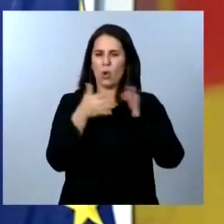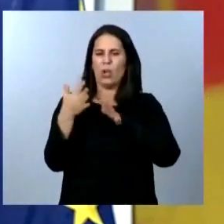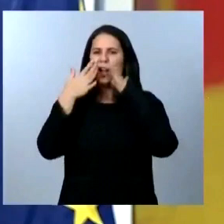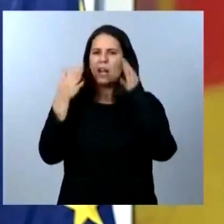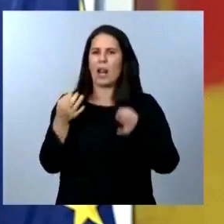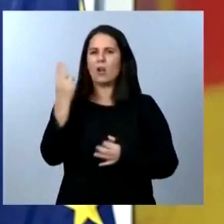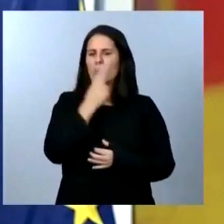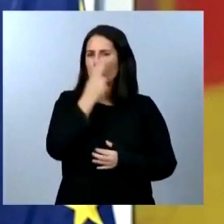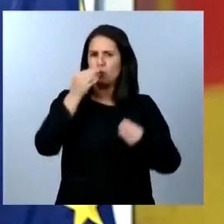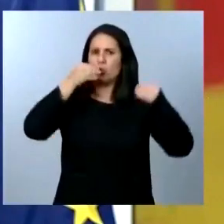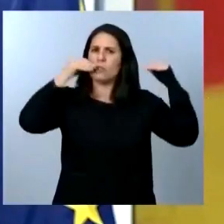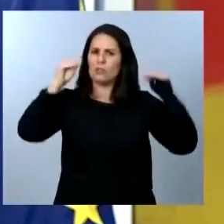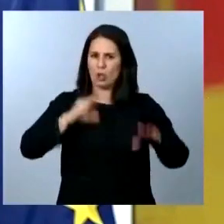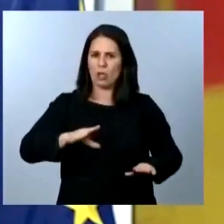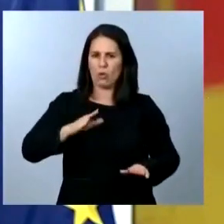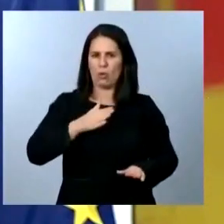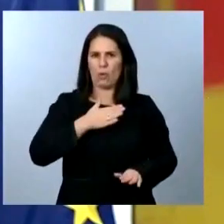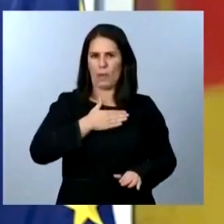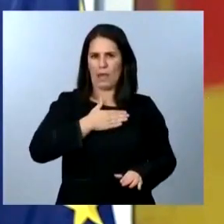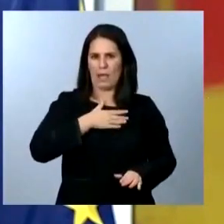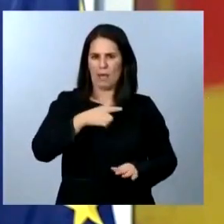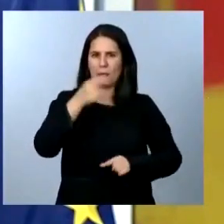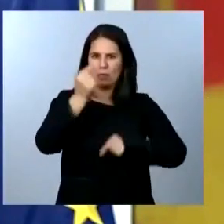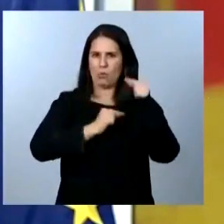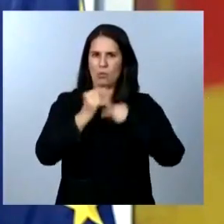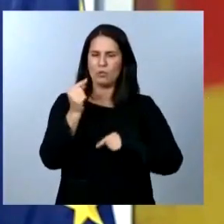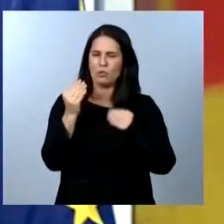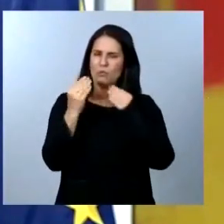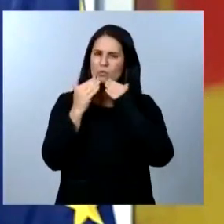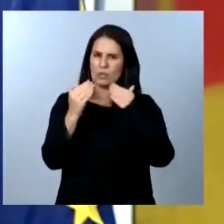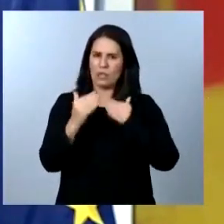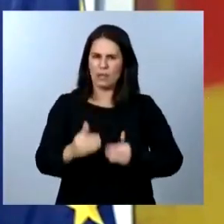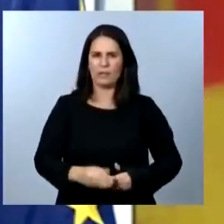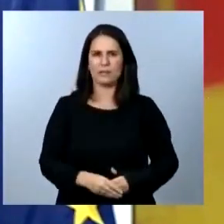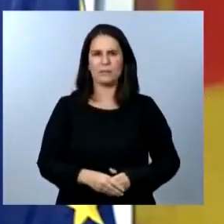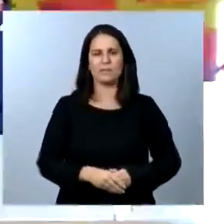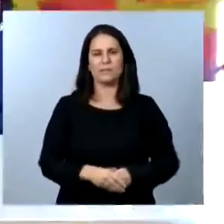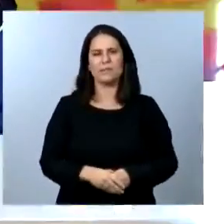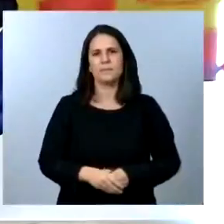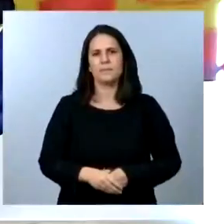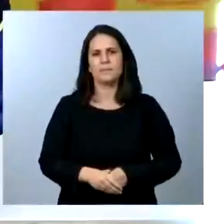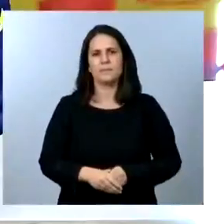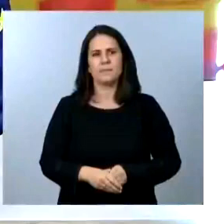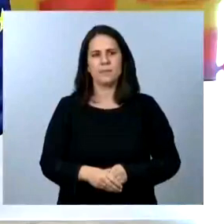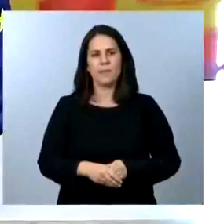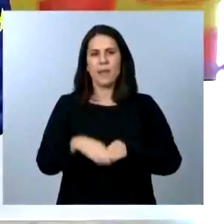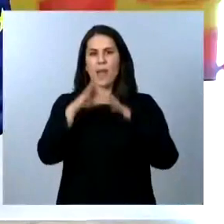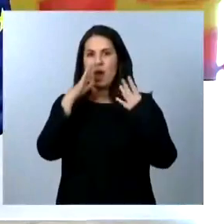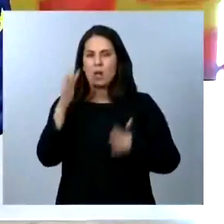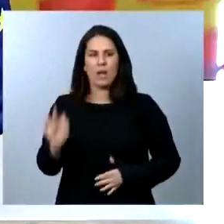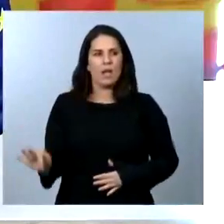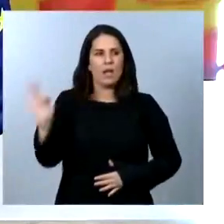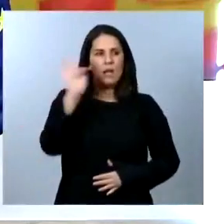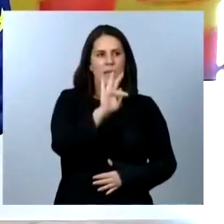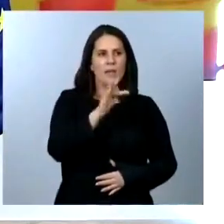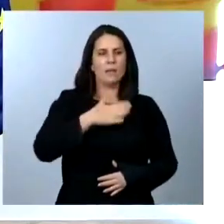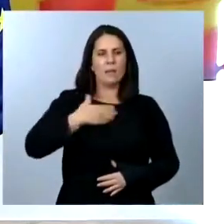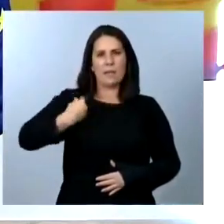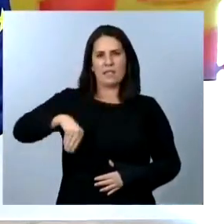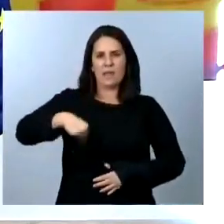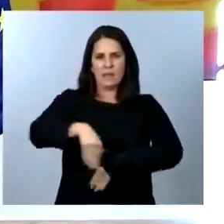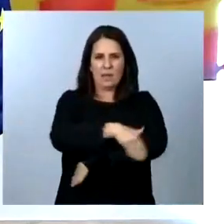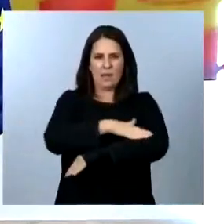que representan estos presupuestos. Muchísimas gracias. A continuación intervendrá el presidente de